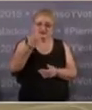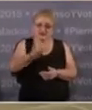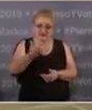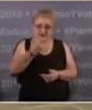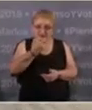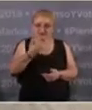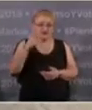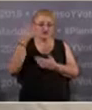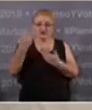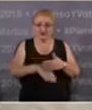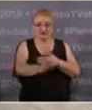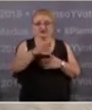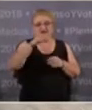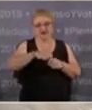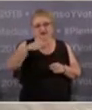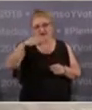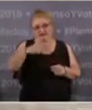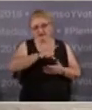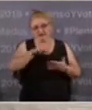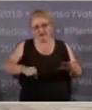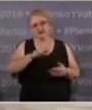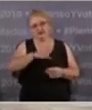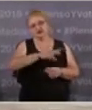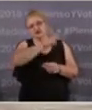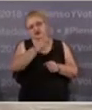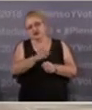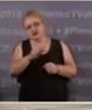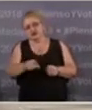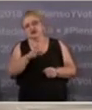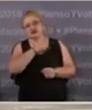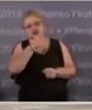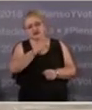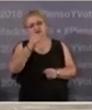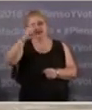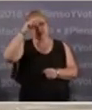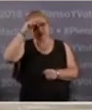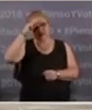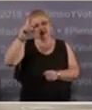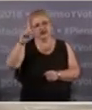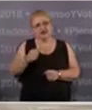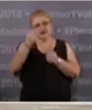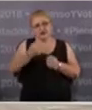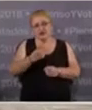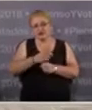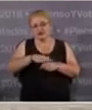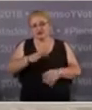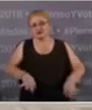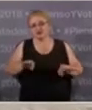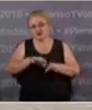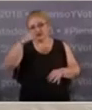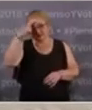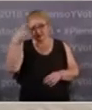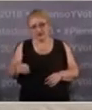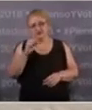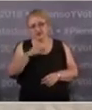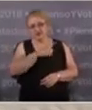investigación, cuadruplicar el presupuesto en las áreas de inteligencia. La seguridad es lo más importante para los mexicanos y es el compromiso que tenemos con ellos.